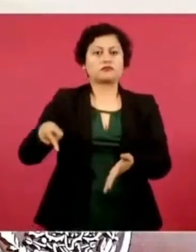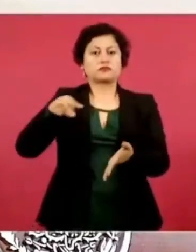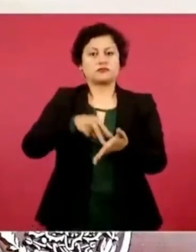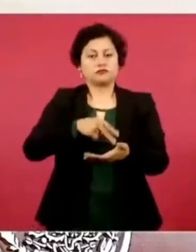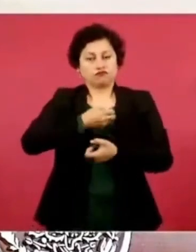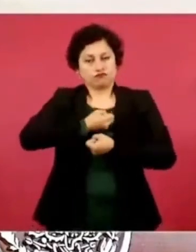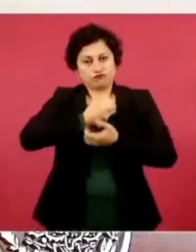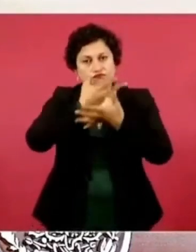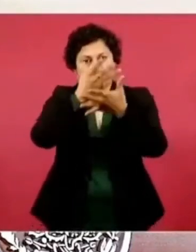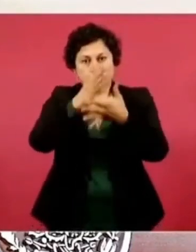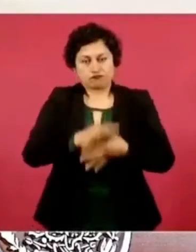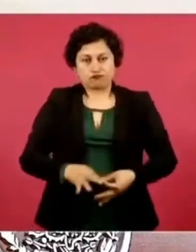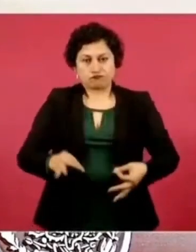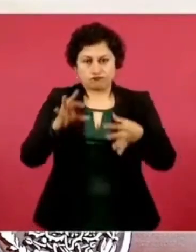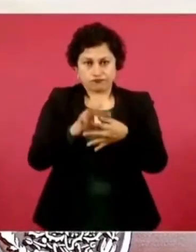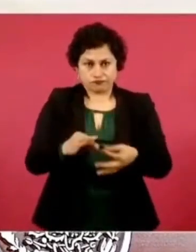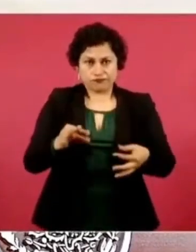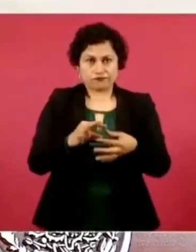lo que